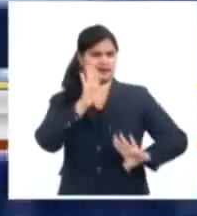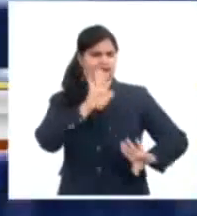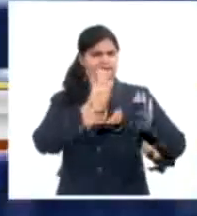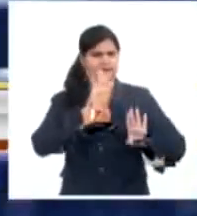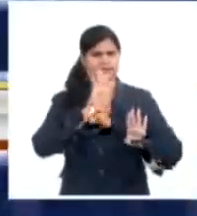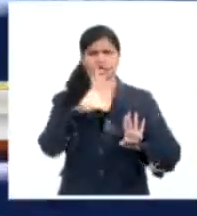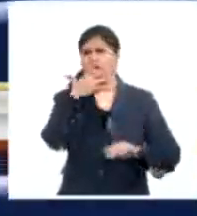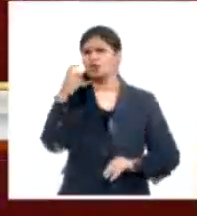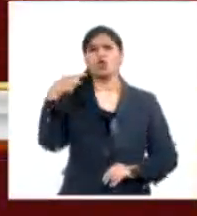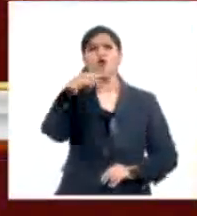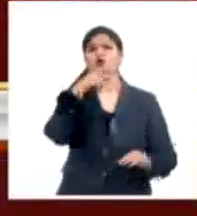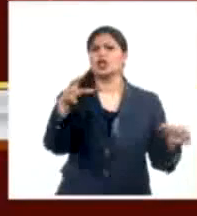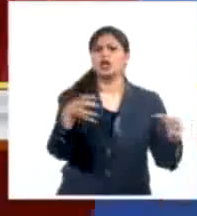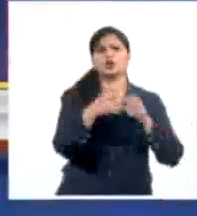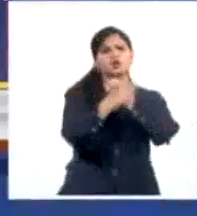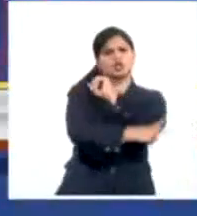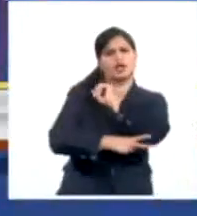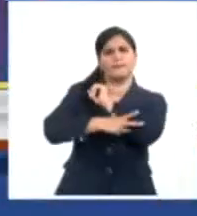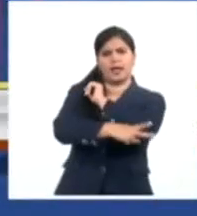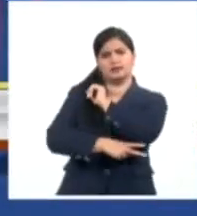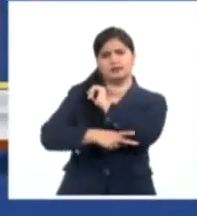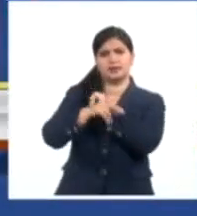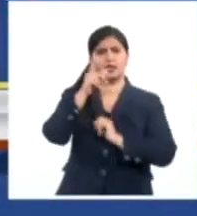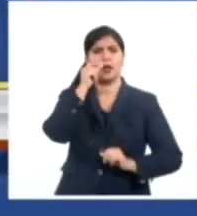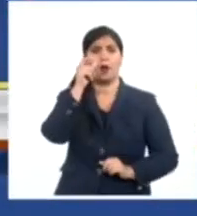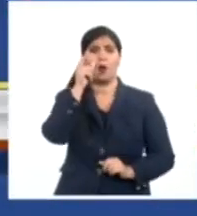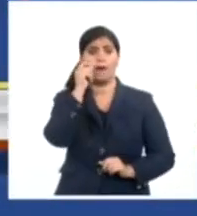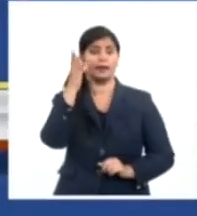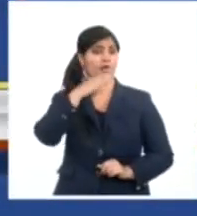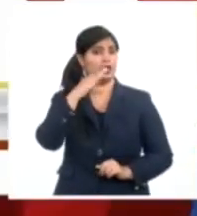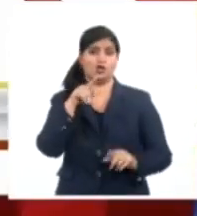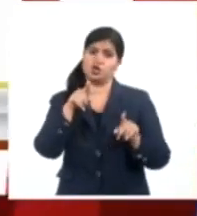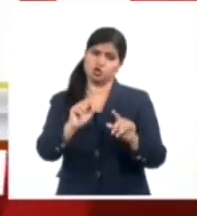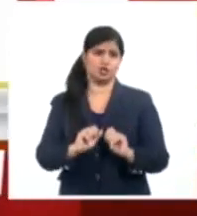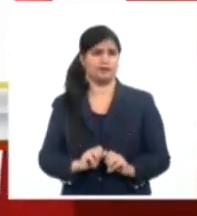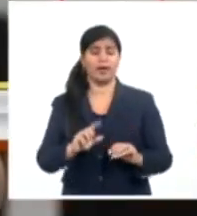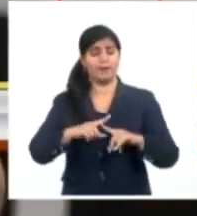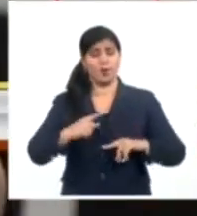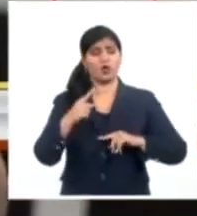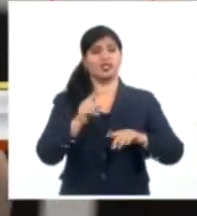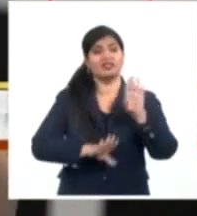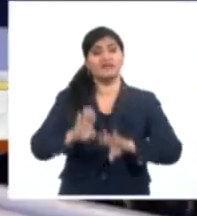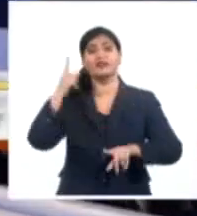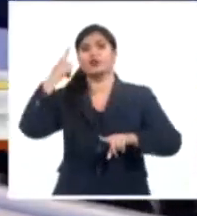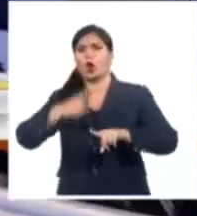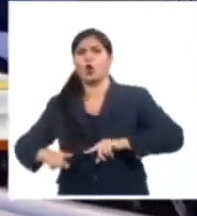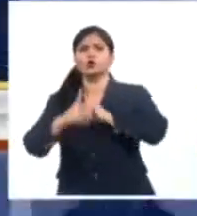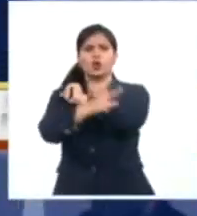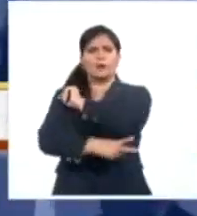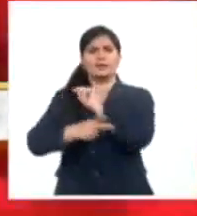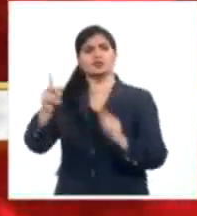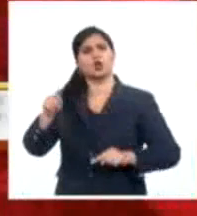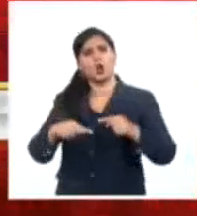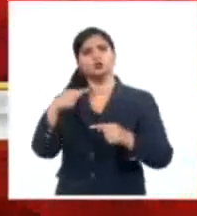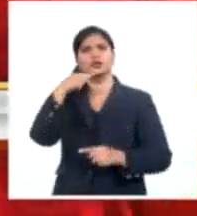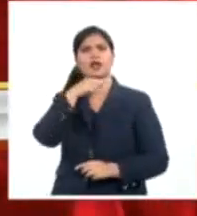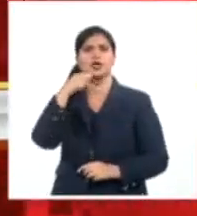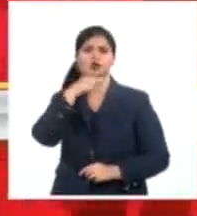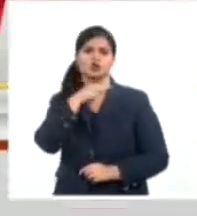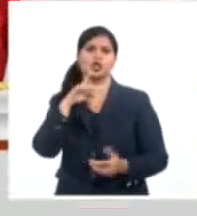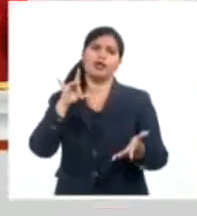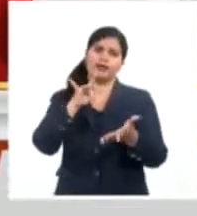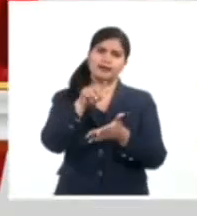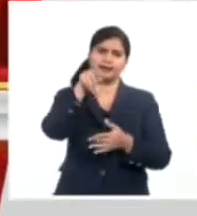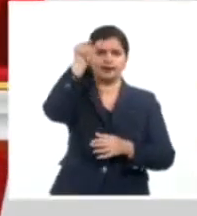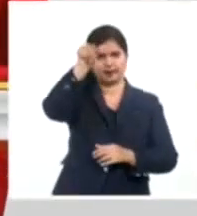además de señalar el accionar de su expresidente miembro del coi y de su junta directiva xin catalogó además